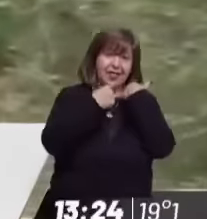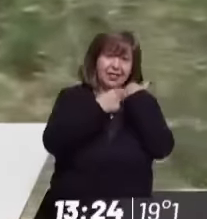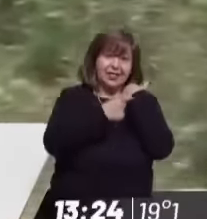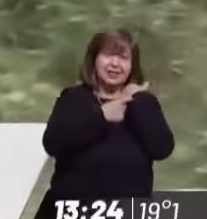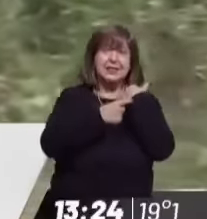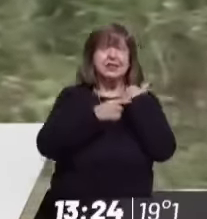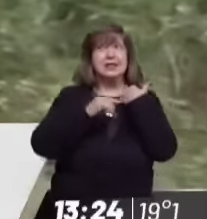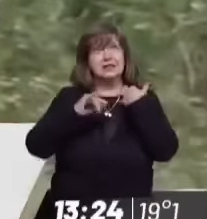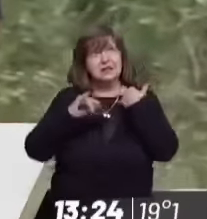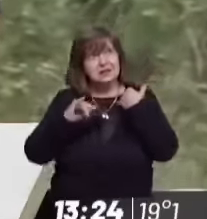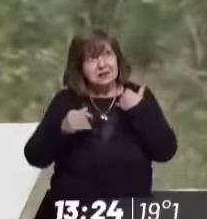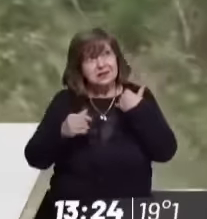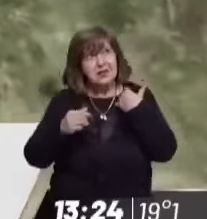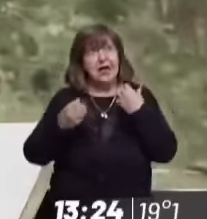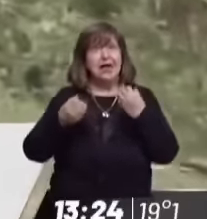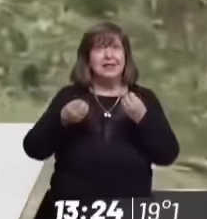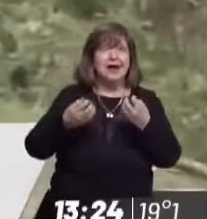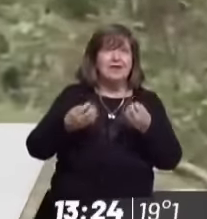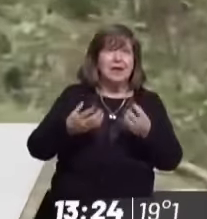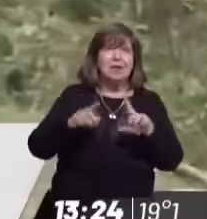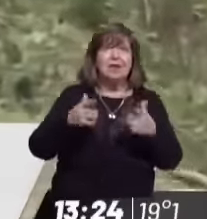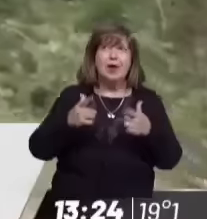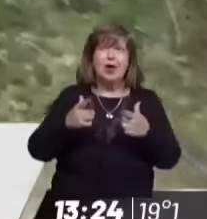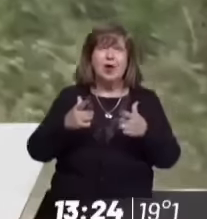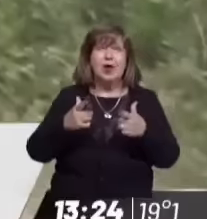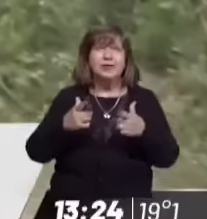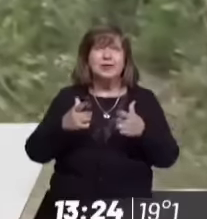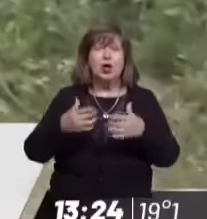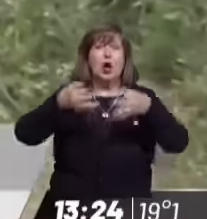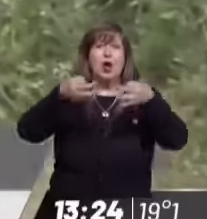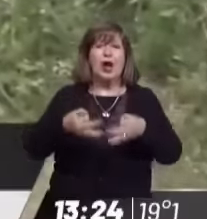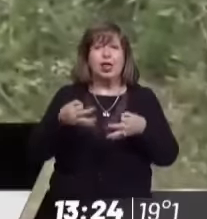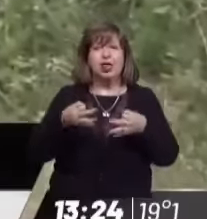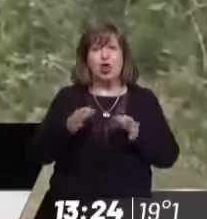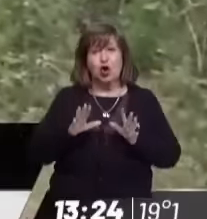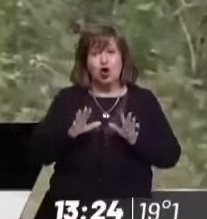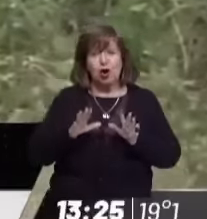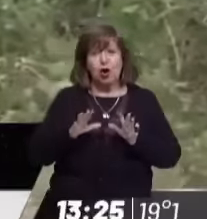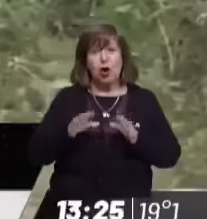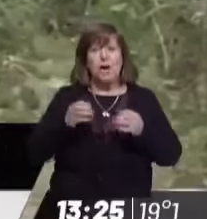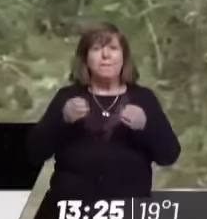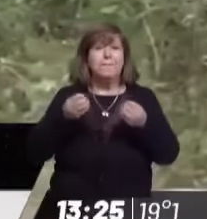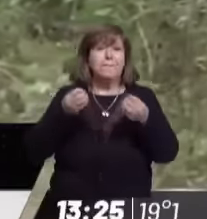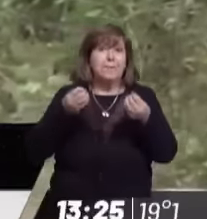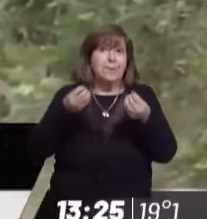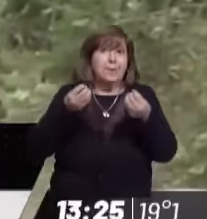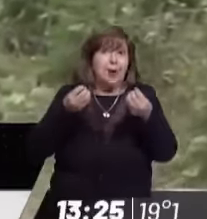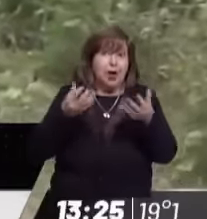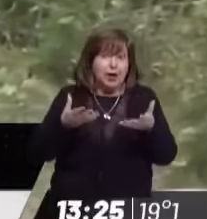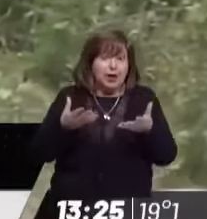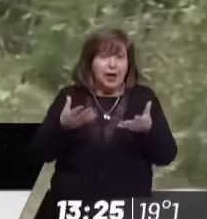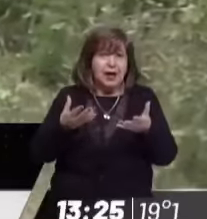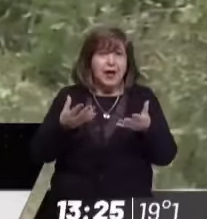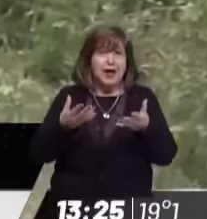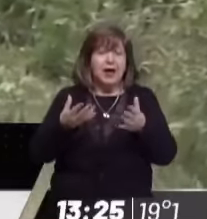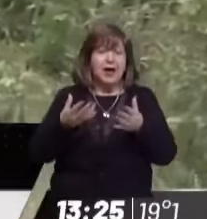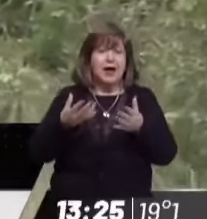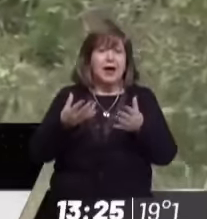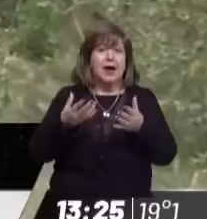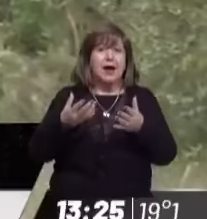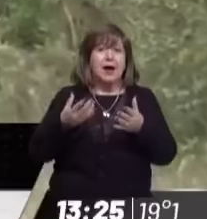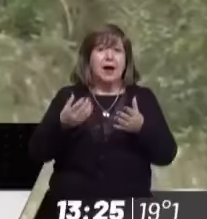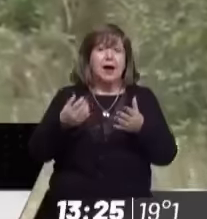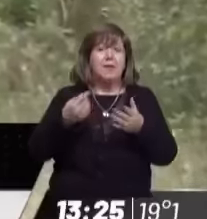No aporte, sino que es poco serio en el sentido de que claro, pueden surgirle 50,000